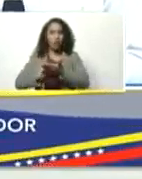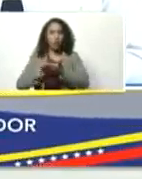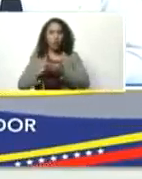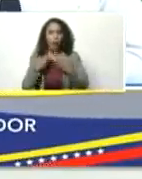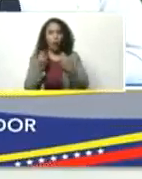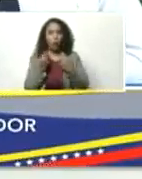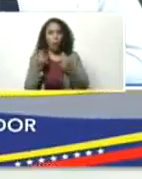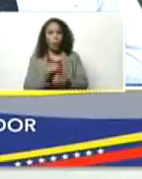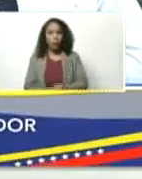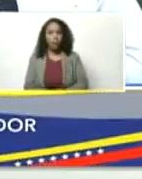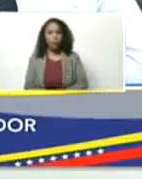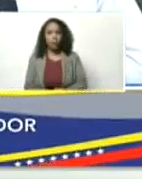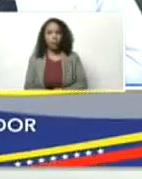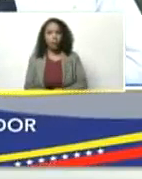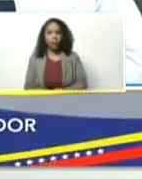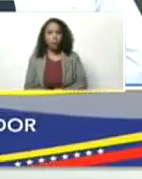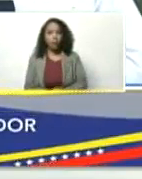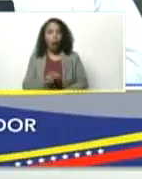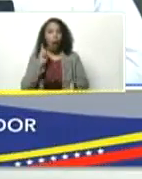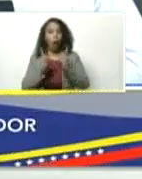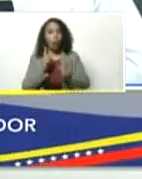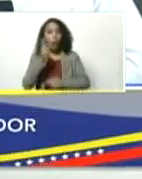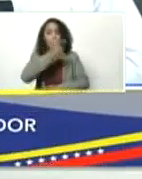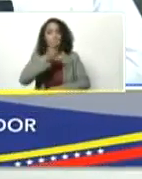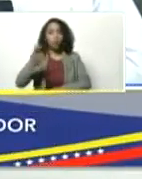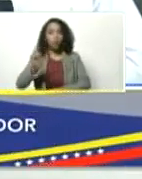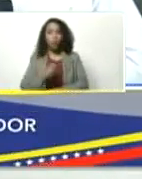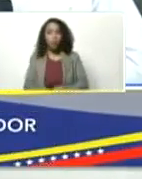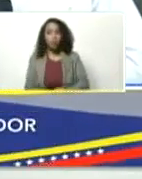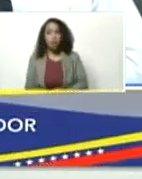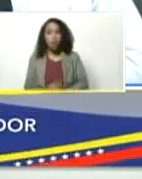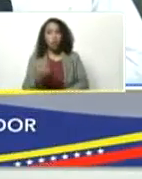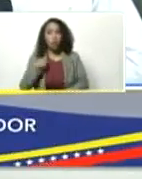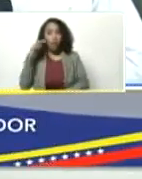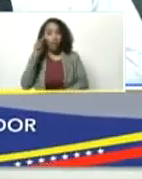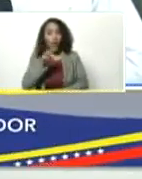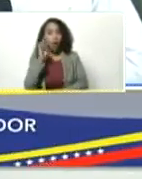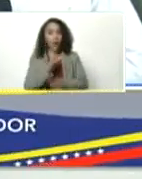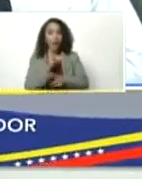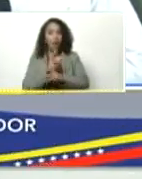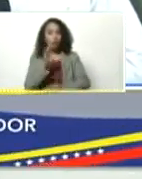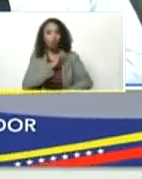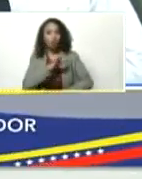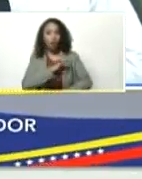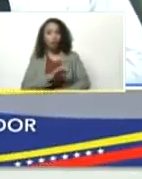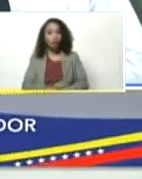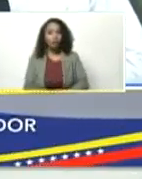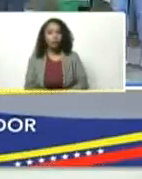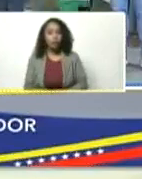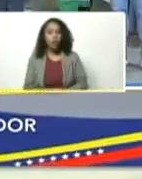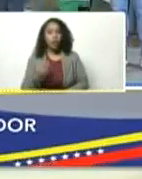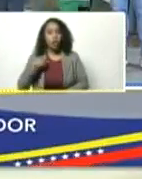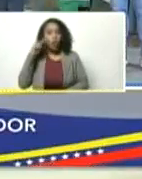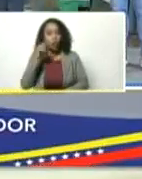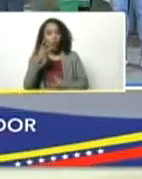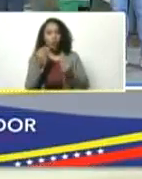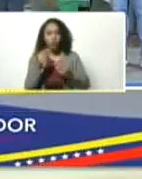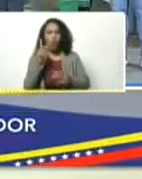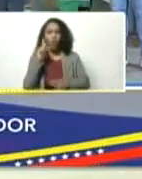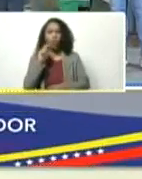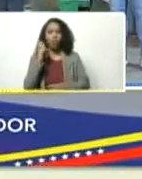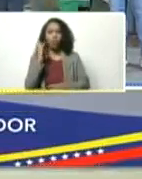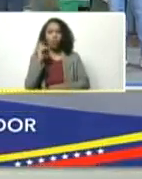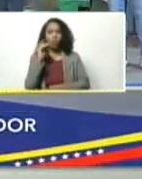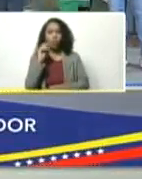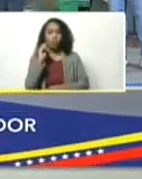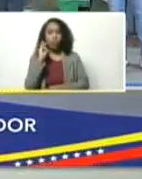económica? Alguna gente, yo la veo en las redes sociales, yo veo mucho TikTok, me gusta mucho el